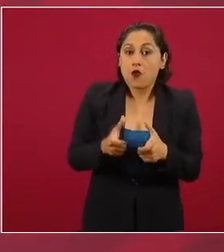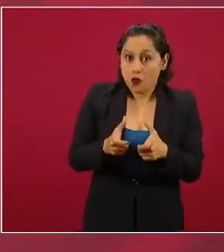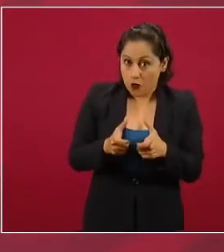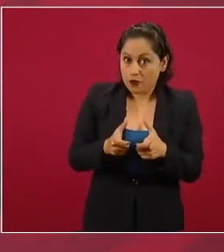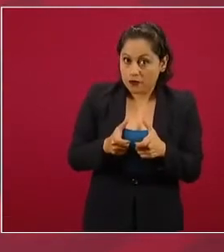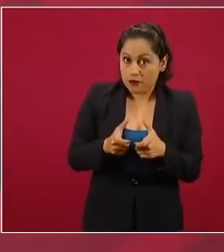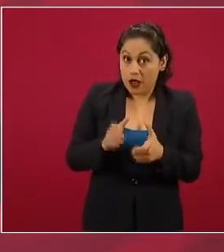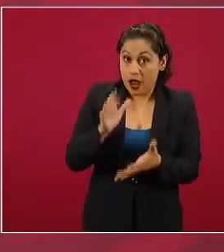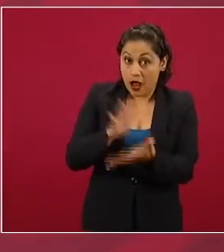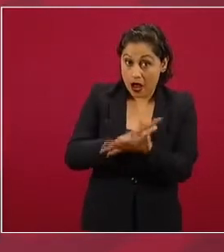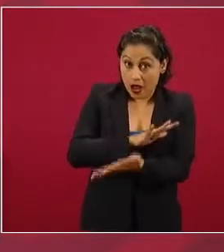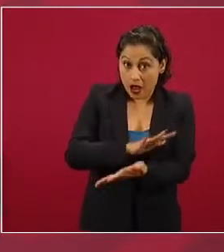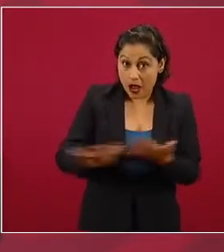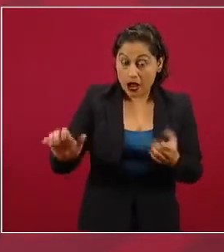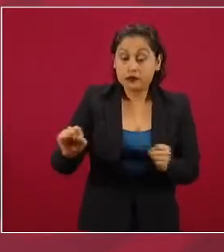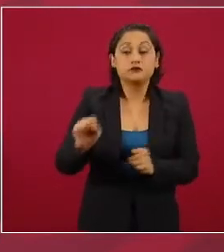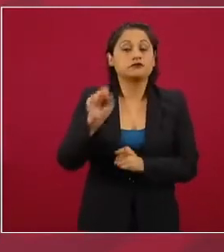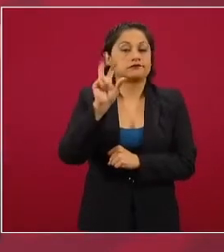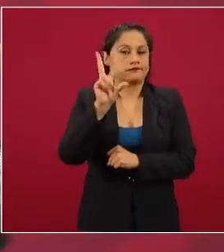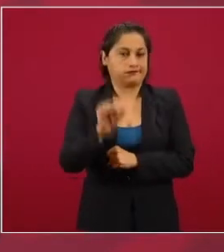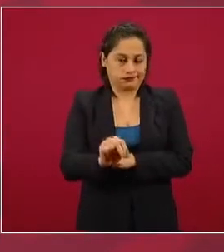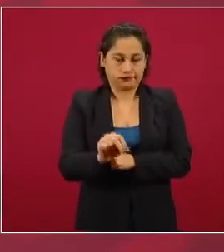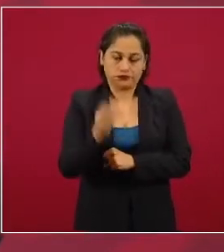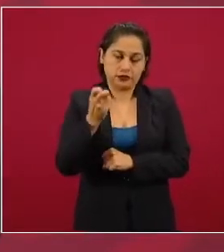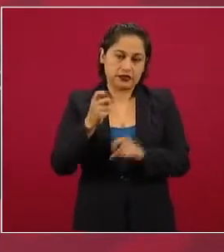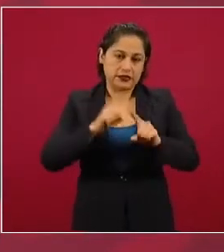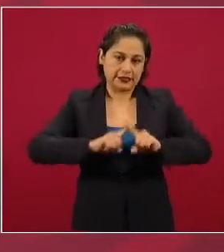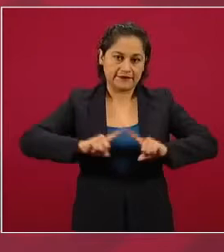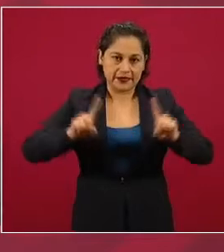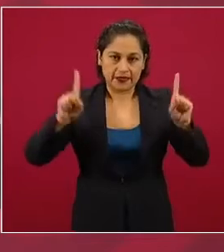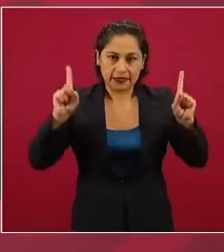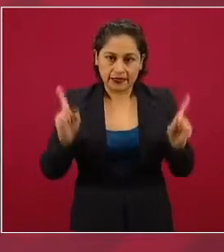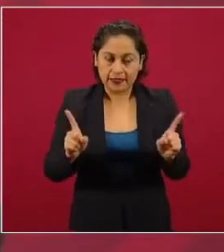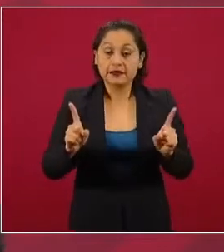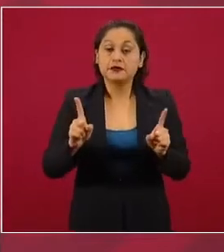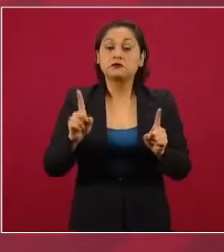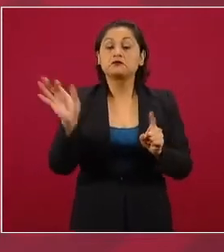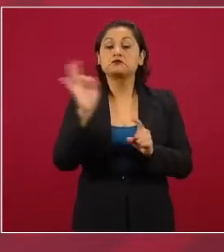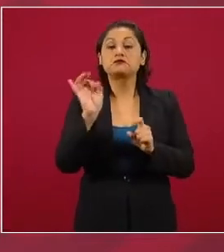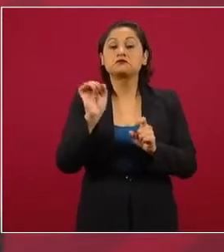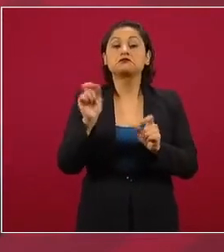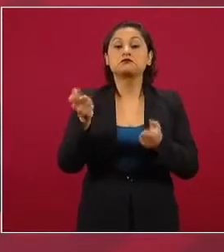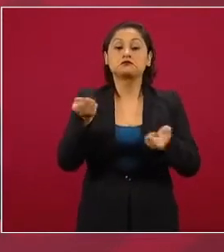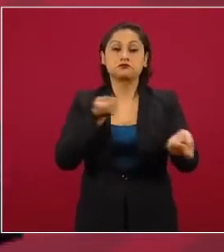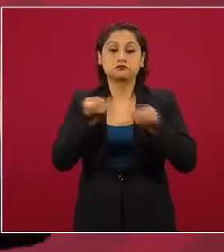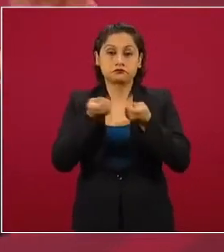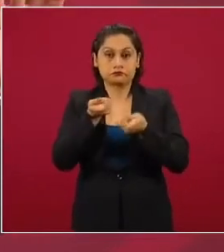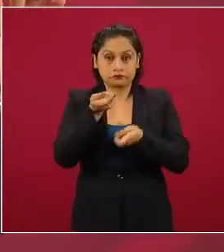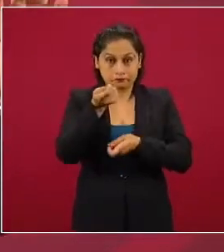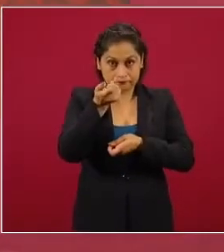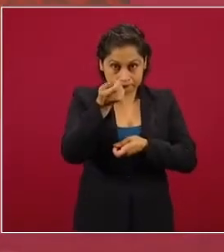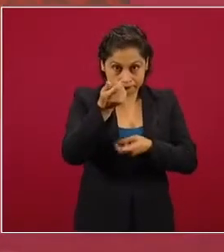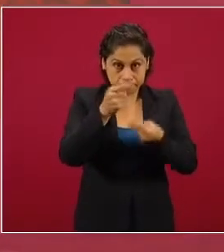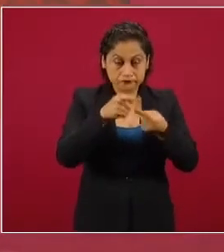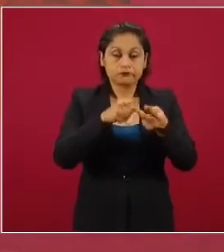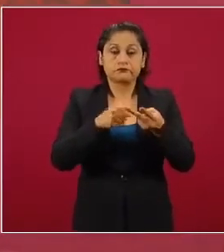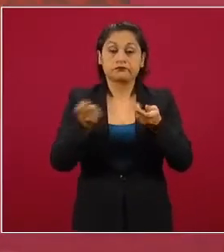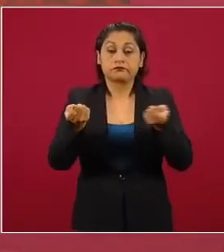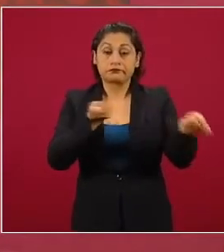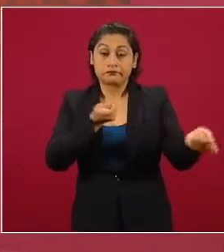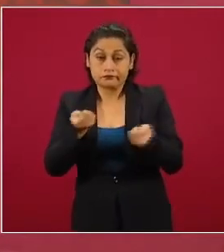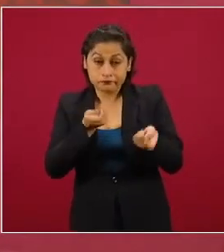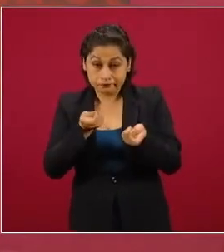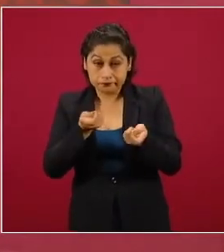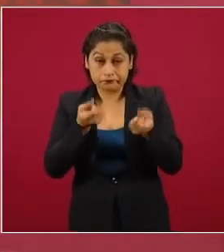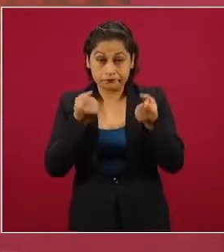uso. Si la transmisión se reduce poco, pero contribuye a reducir las complicaciones, es otra modalidad de uso. En este